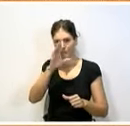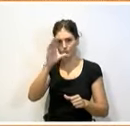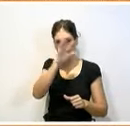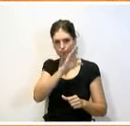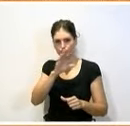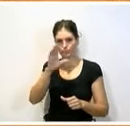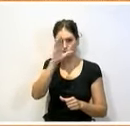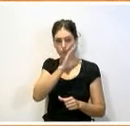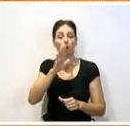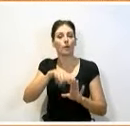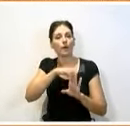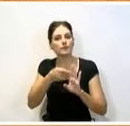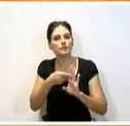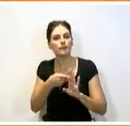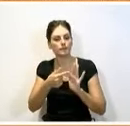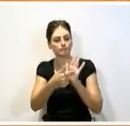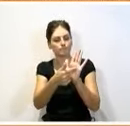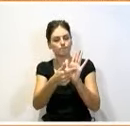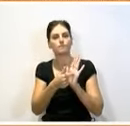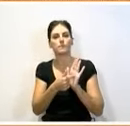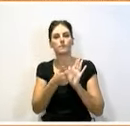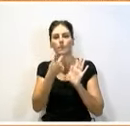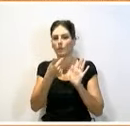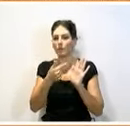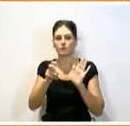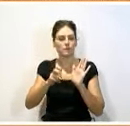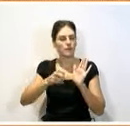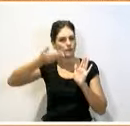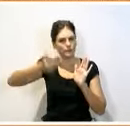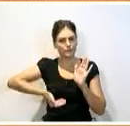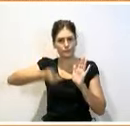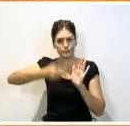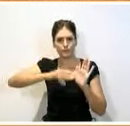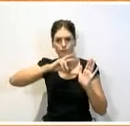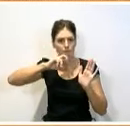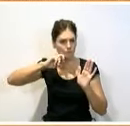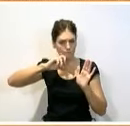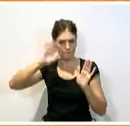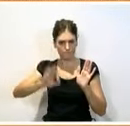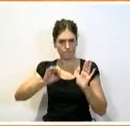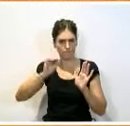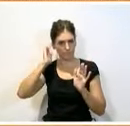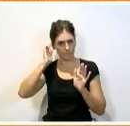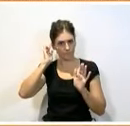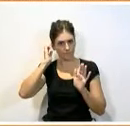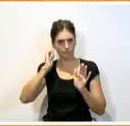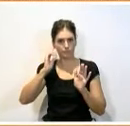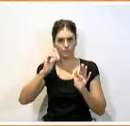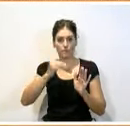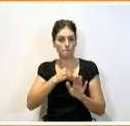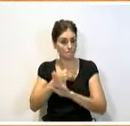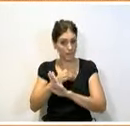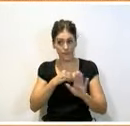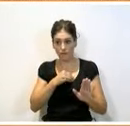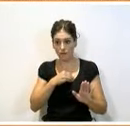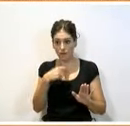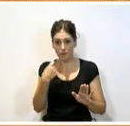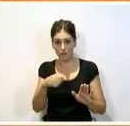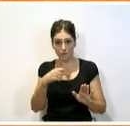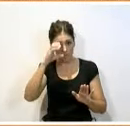ley contempla una cuestión que para nosotros es fundamental. Una pena que no esté el presidente